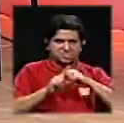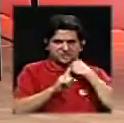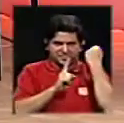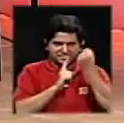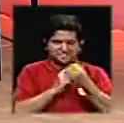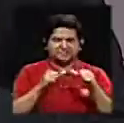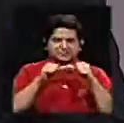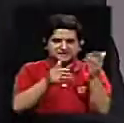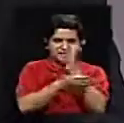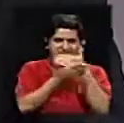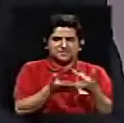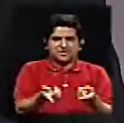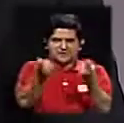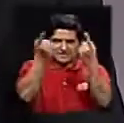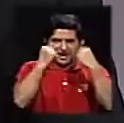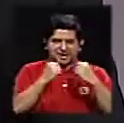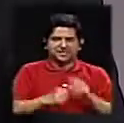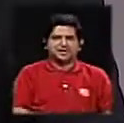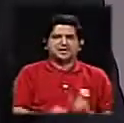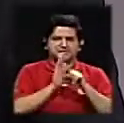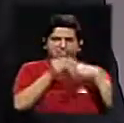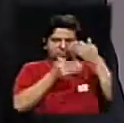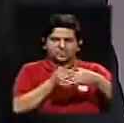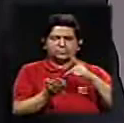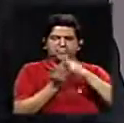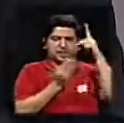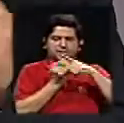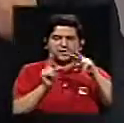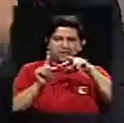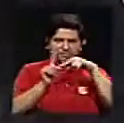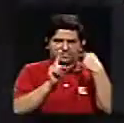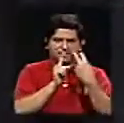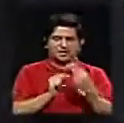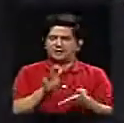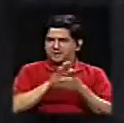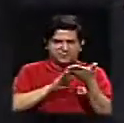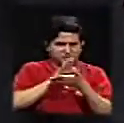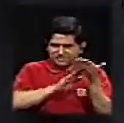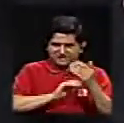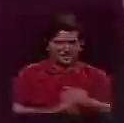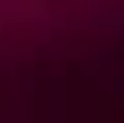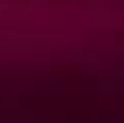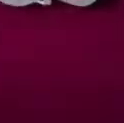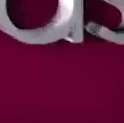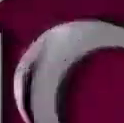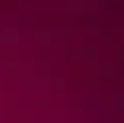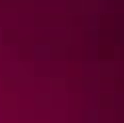el siguiente bloque, cuando volvamos en unos minutos aquí en su programa Puntos de Vista. No se separen.